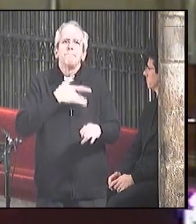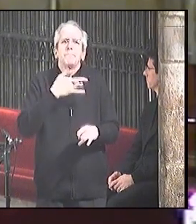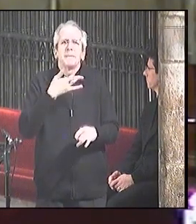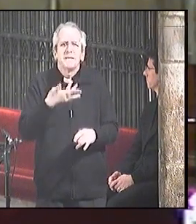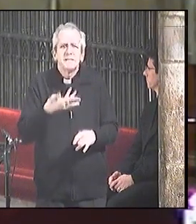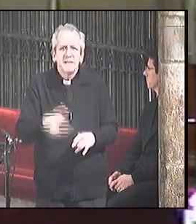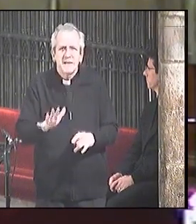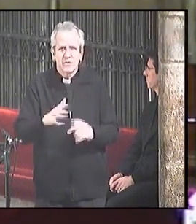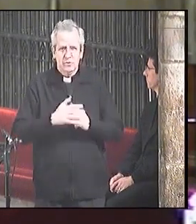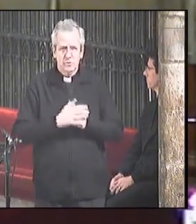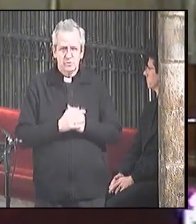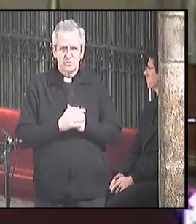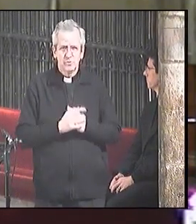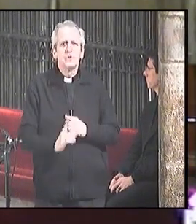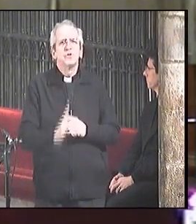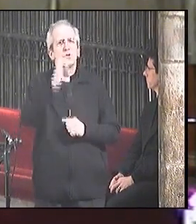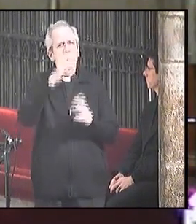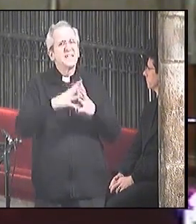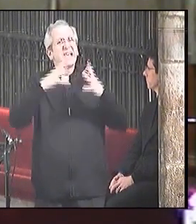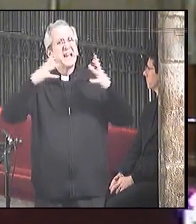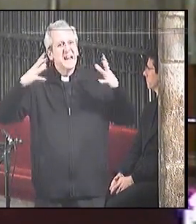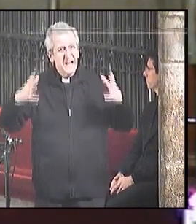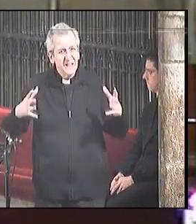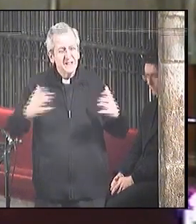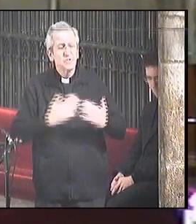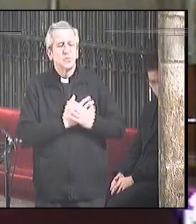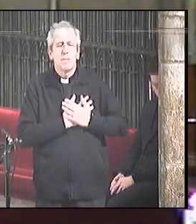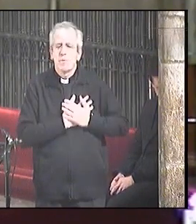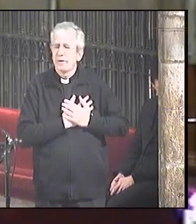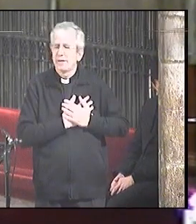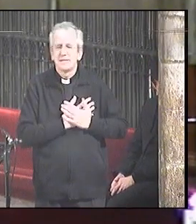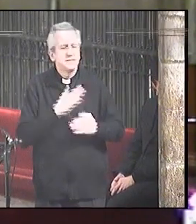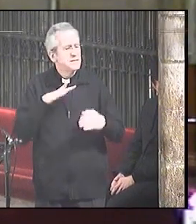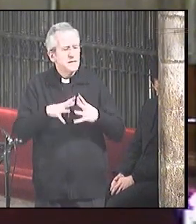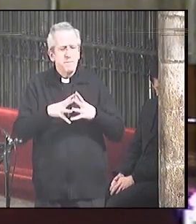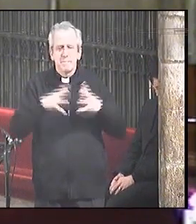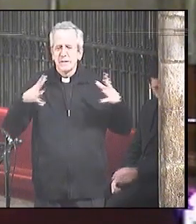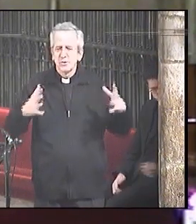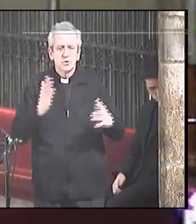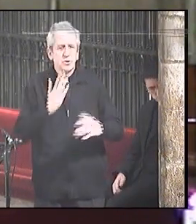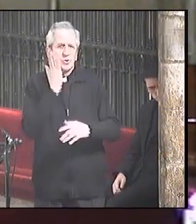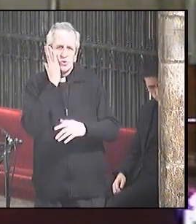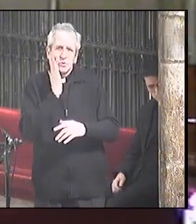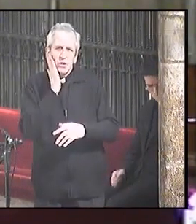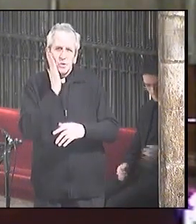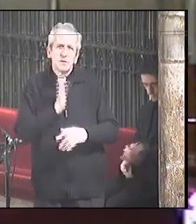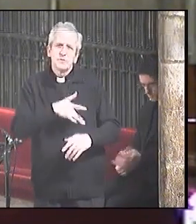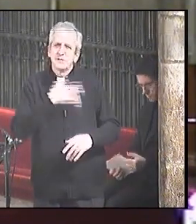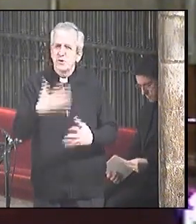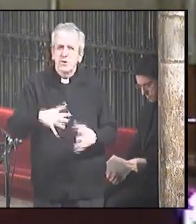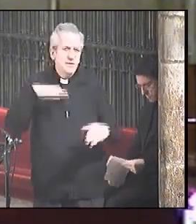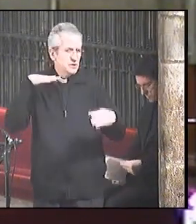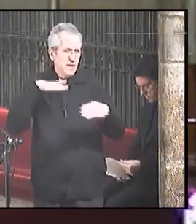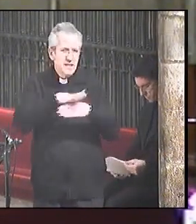hoy. Dios es grande, su amor es inmenso, su ternura y su misericordia son eternas. Jesús